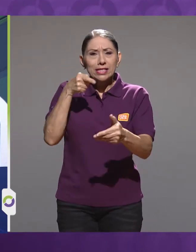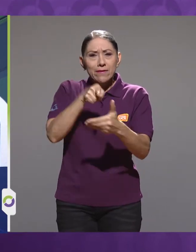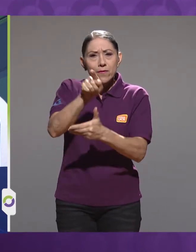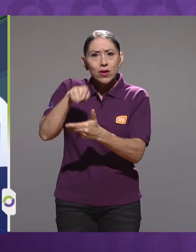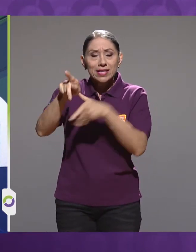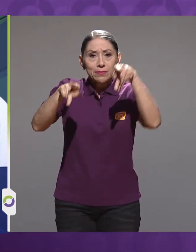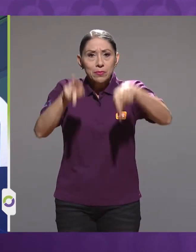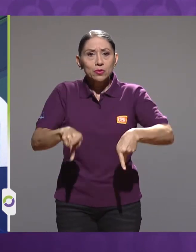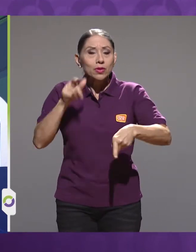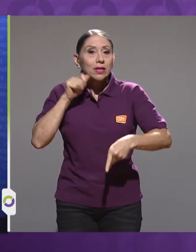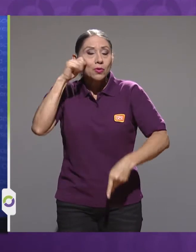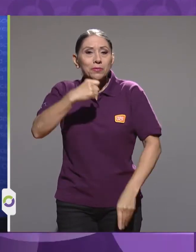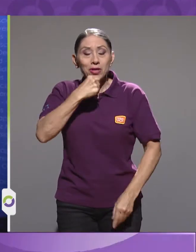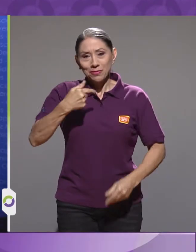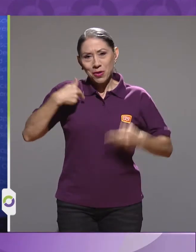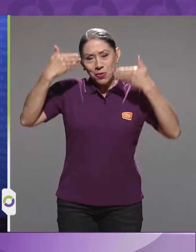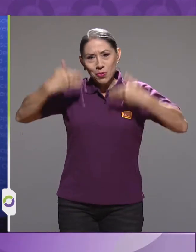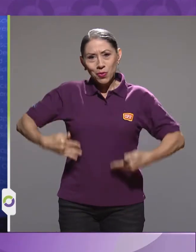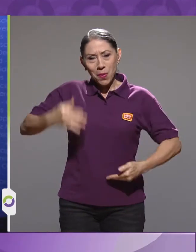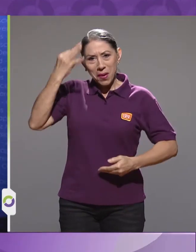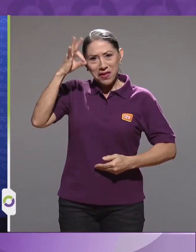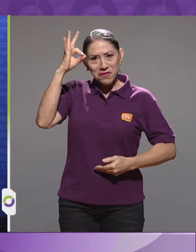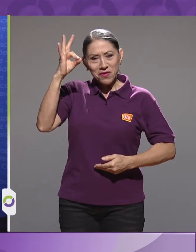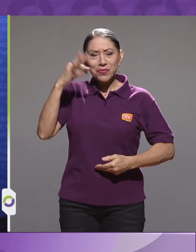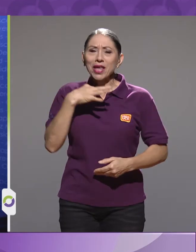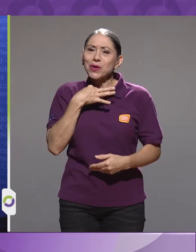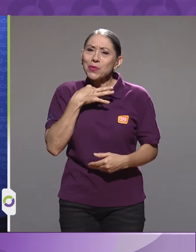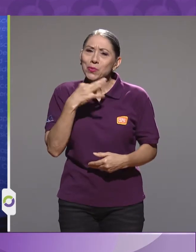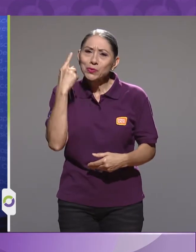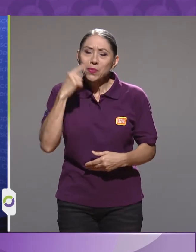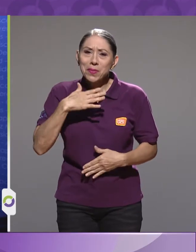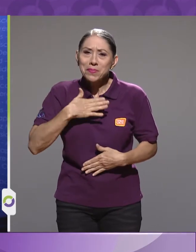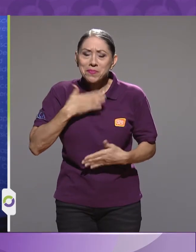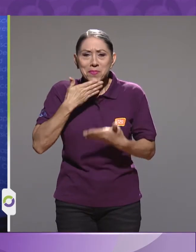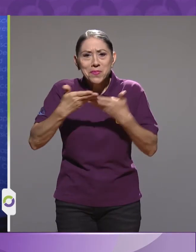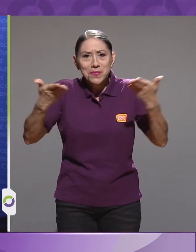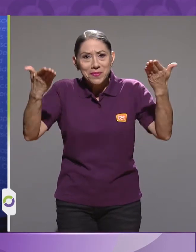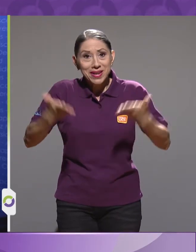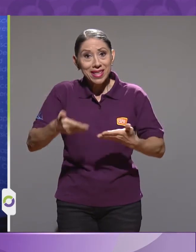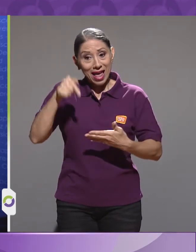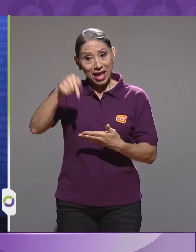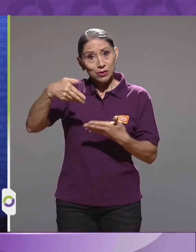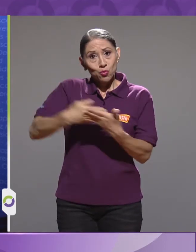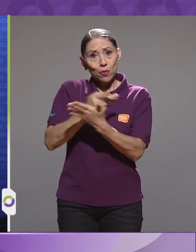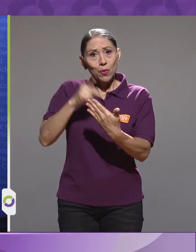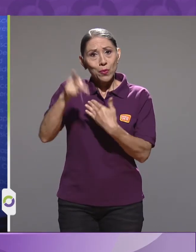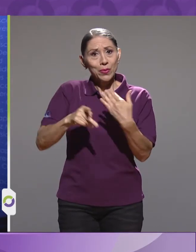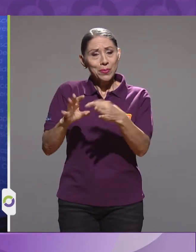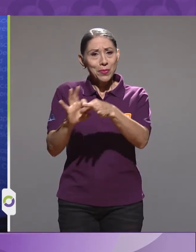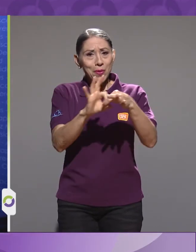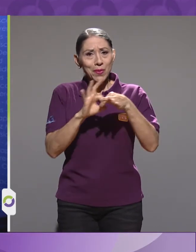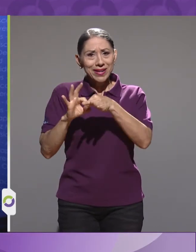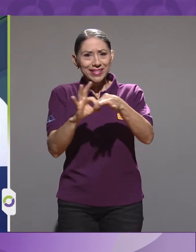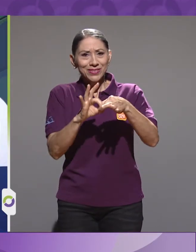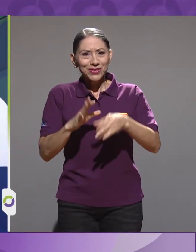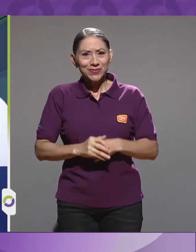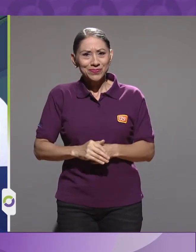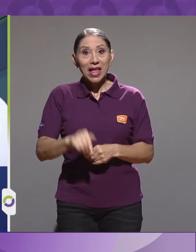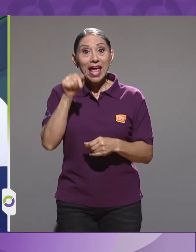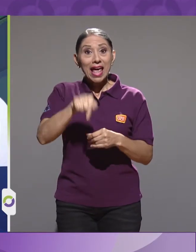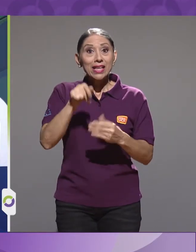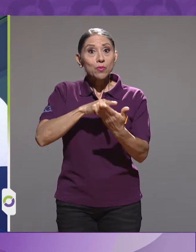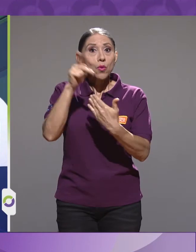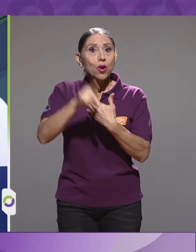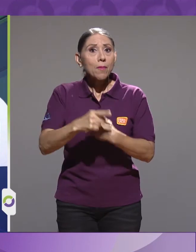personas adultas mayores. Yo soy María Fernanda Jiménez y es un gusto para mí darle la bienvenida a una nueva edición de Nexos. Esta